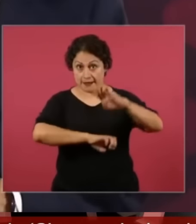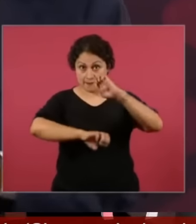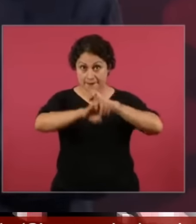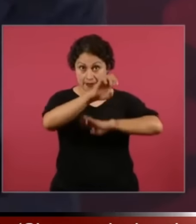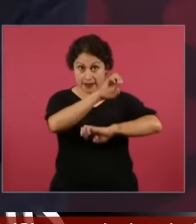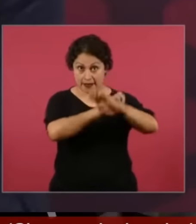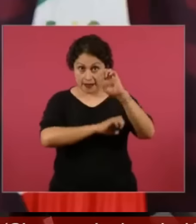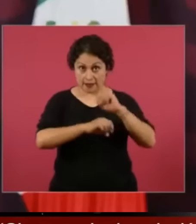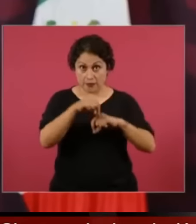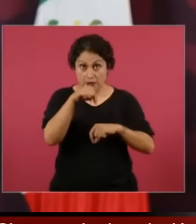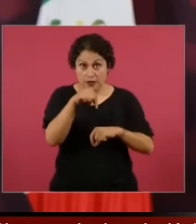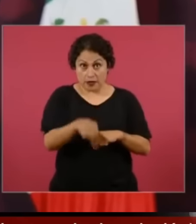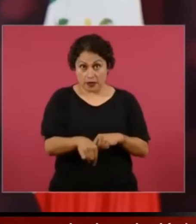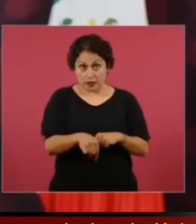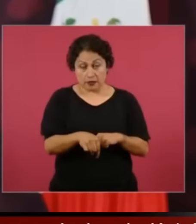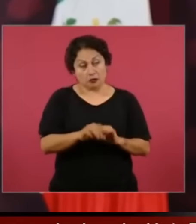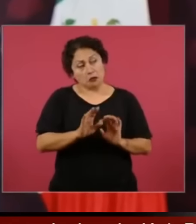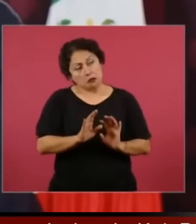opine